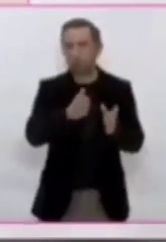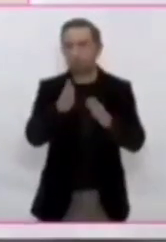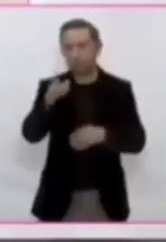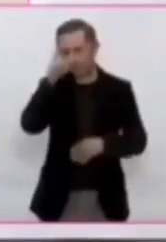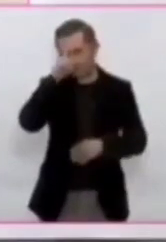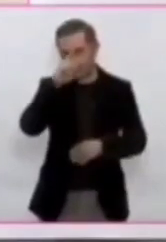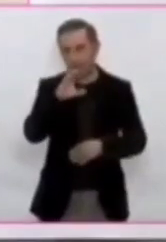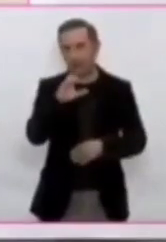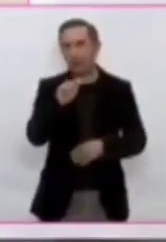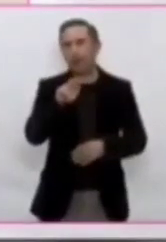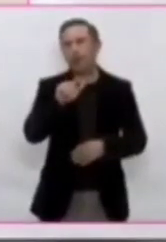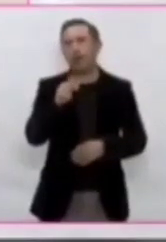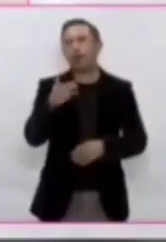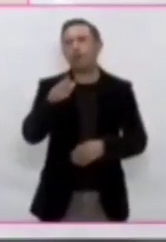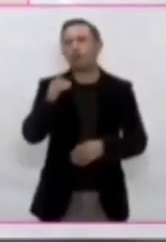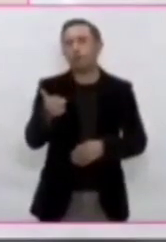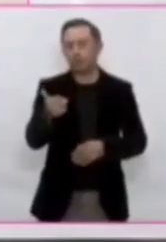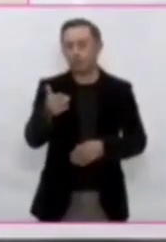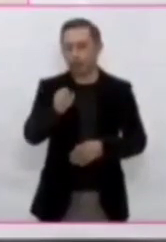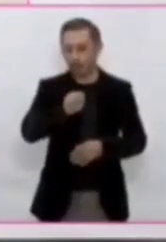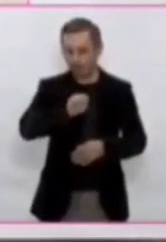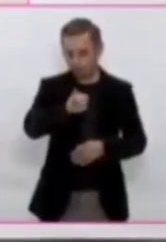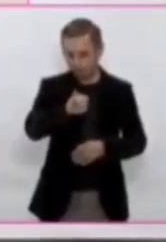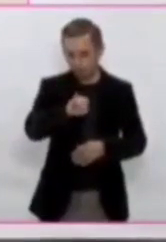Consejera Carla Humphrey. A favor.